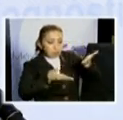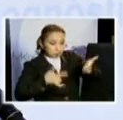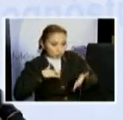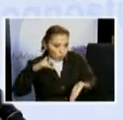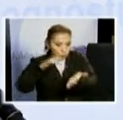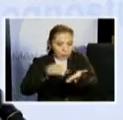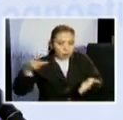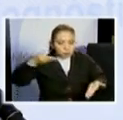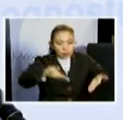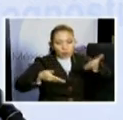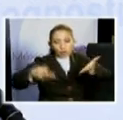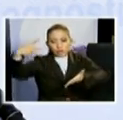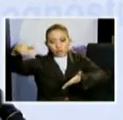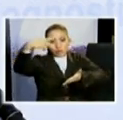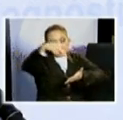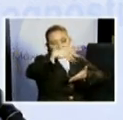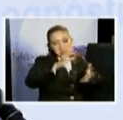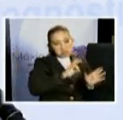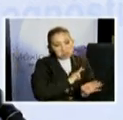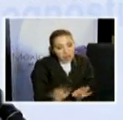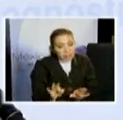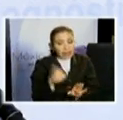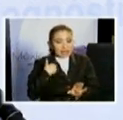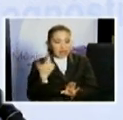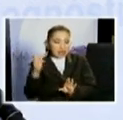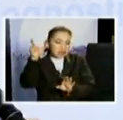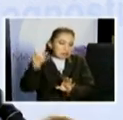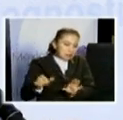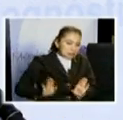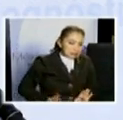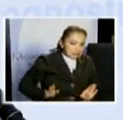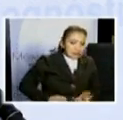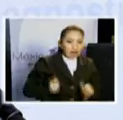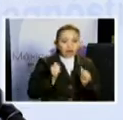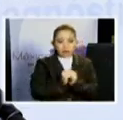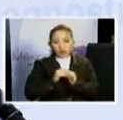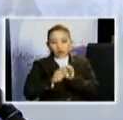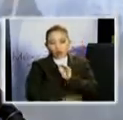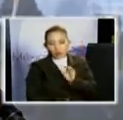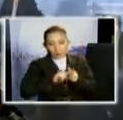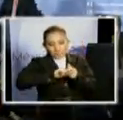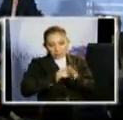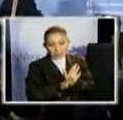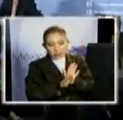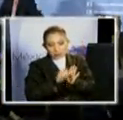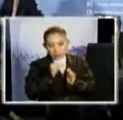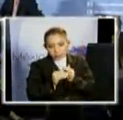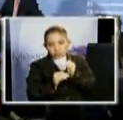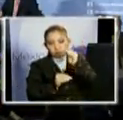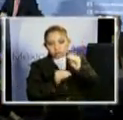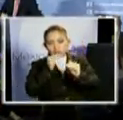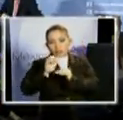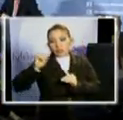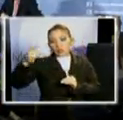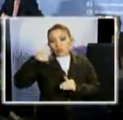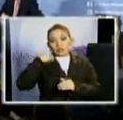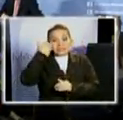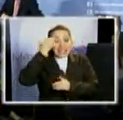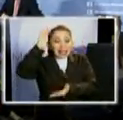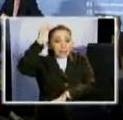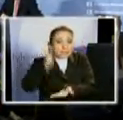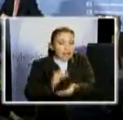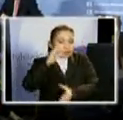acuerdo con sus prioridades, circunstancias y capacidades, con un esquema de arriba hacia abajo en el que los países buscan reducir las